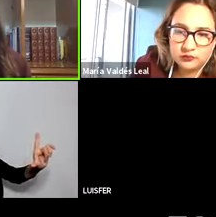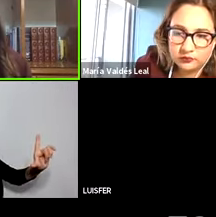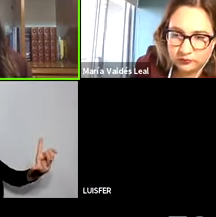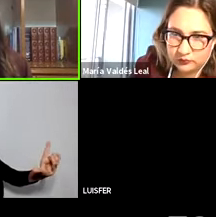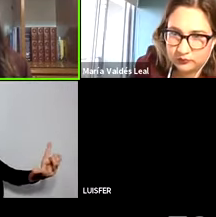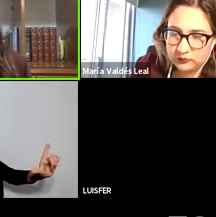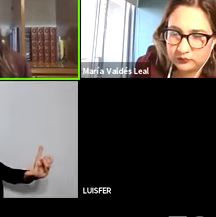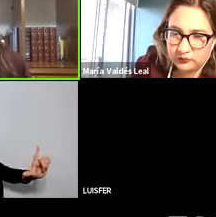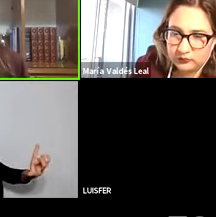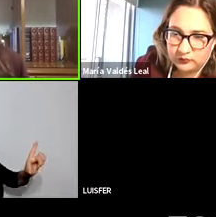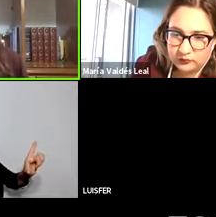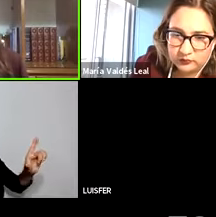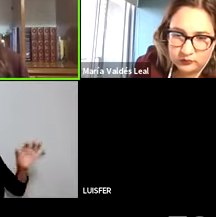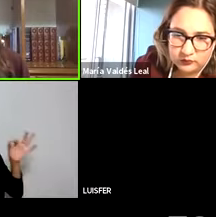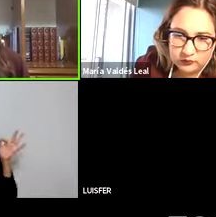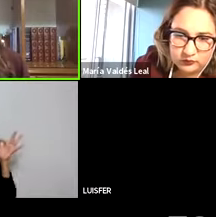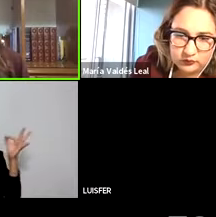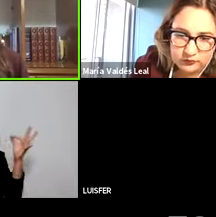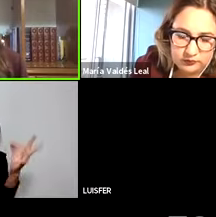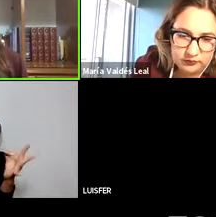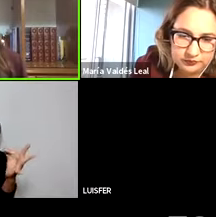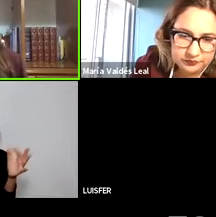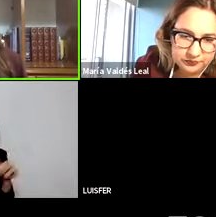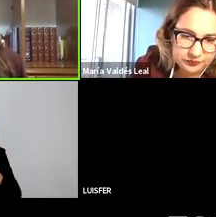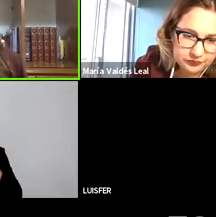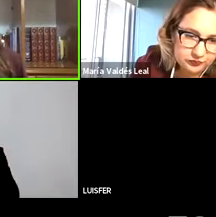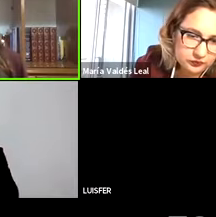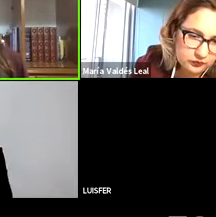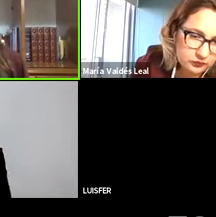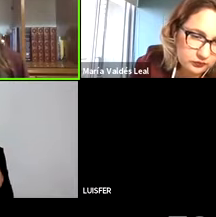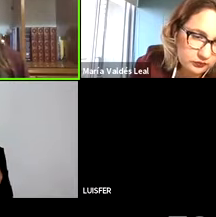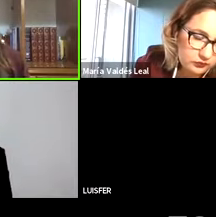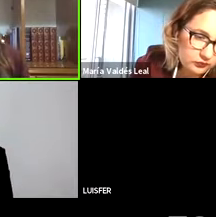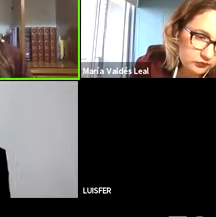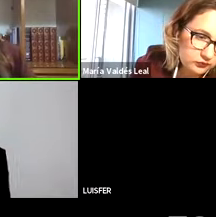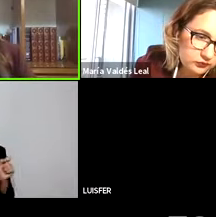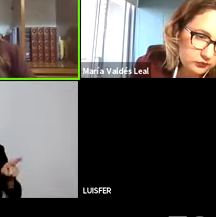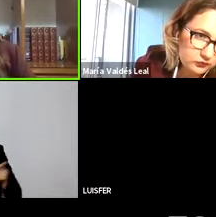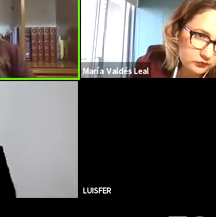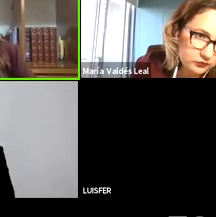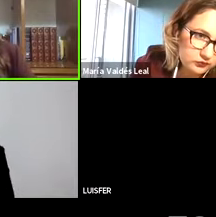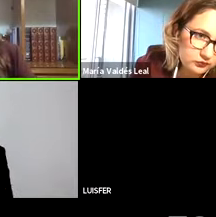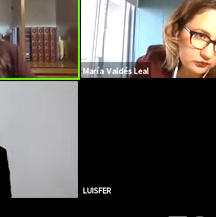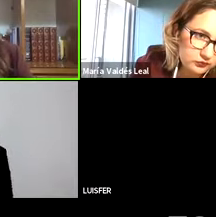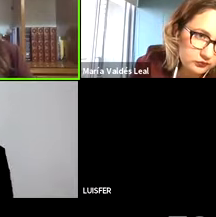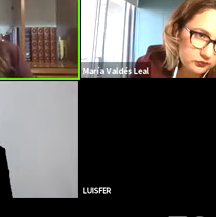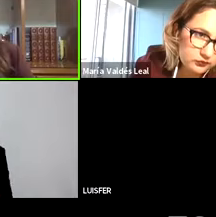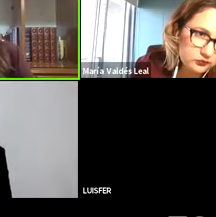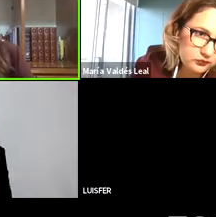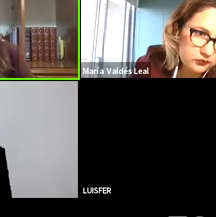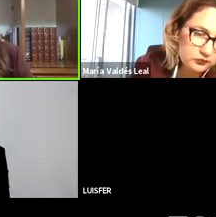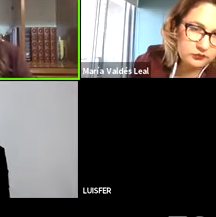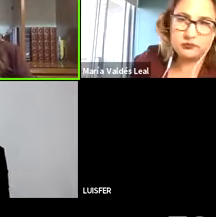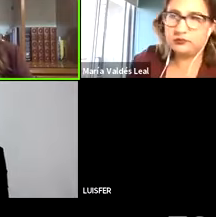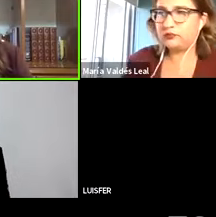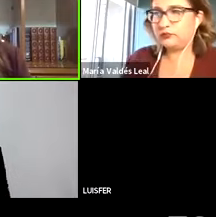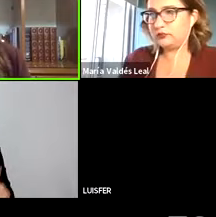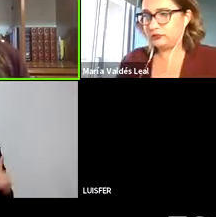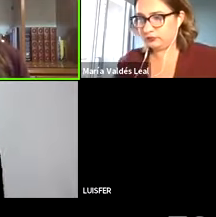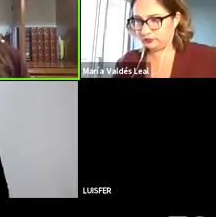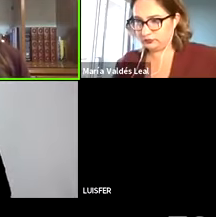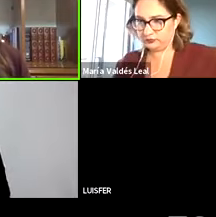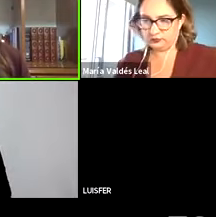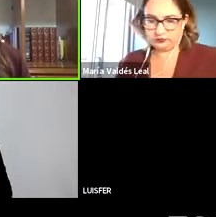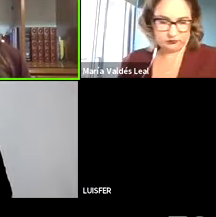no sé, la estructura por detrás, los materiales, pues es lo mismo. Mientras nos perdemos de esta visión, ¿no? De esta perspectiva